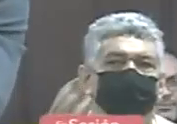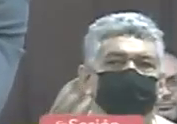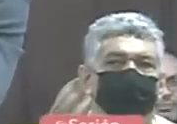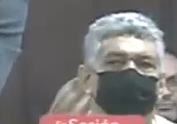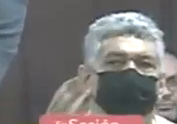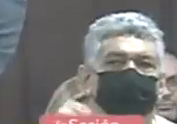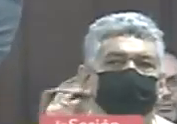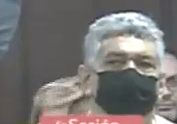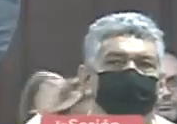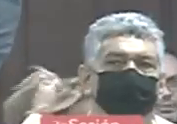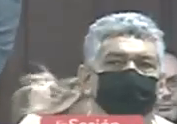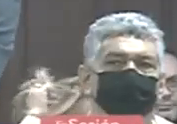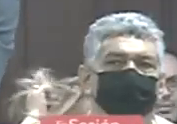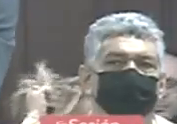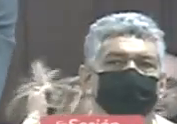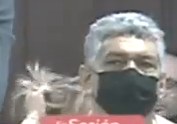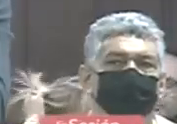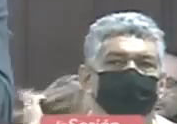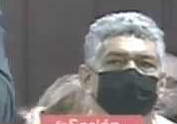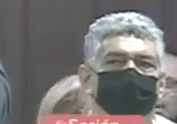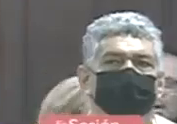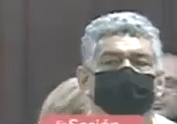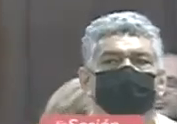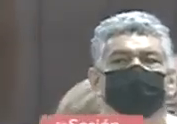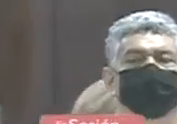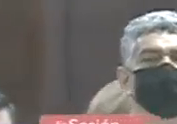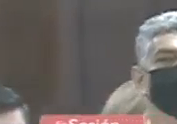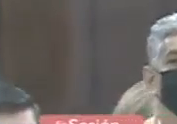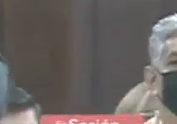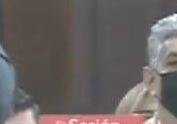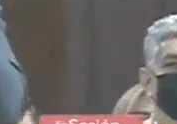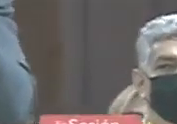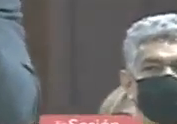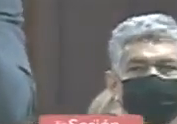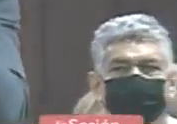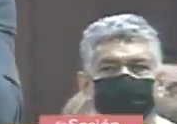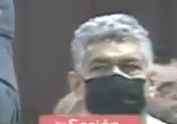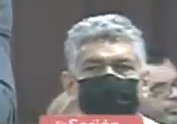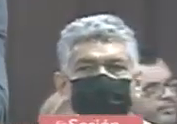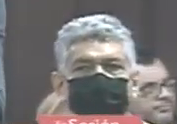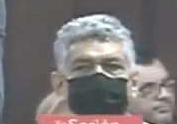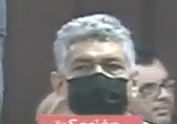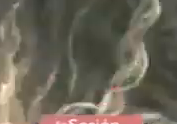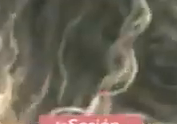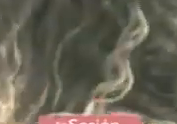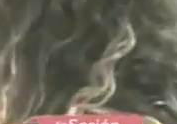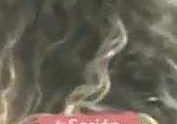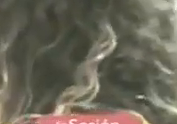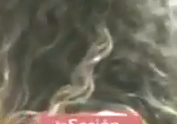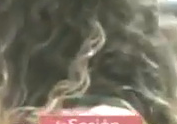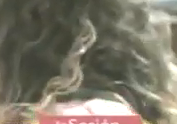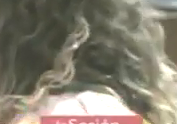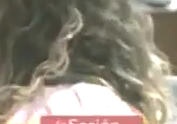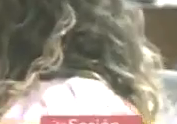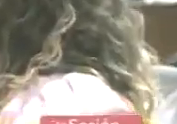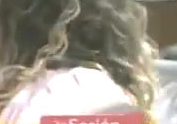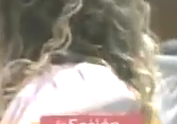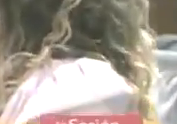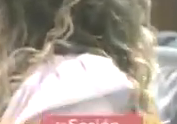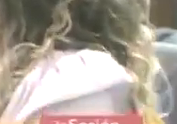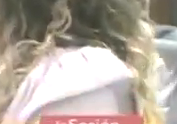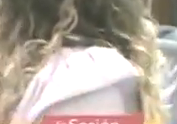historia contemporánea nacional para quienes hoy se rasgan las vestiduras, aplaudieran cuando escondieron el cuadro del libertador Simón Bolívar. Pero